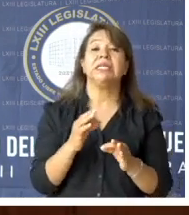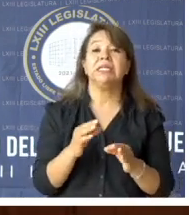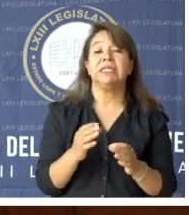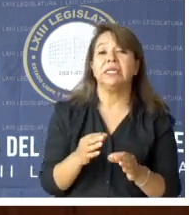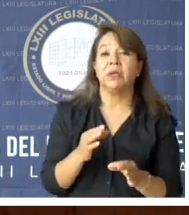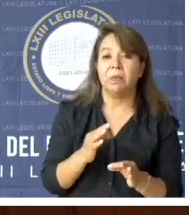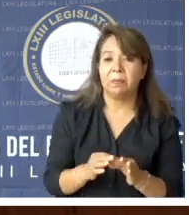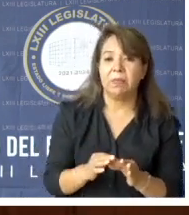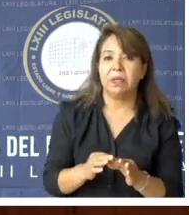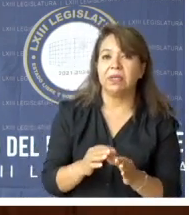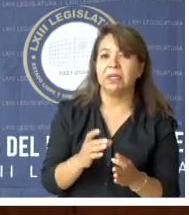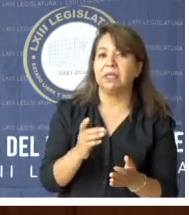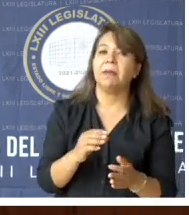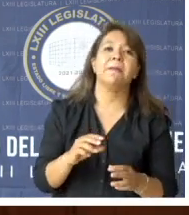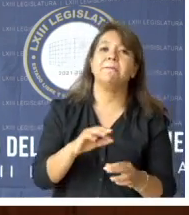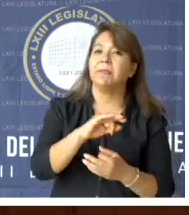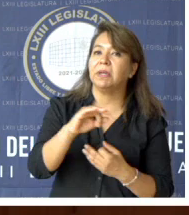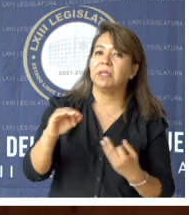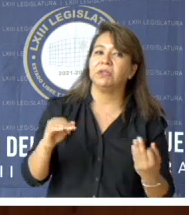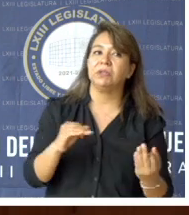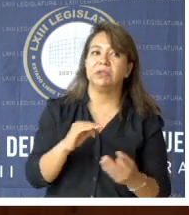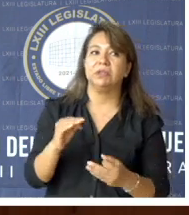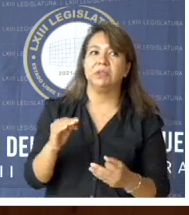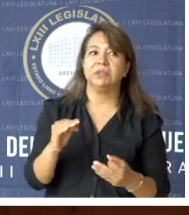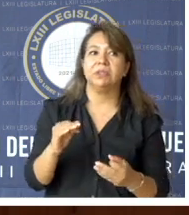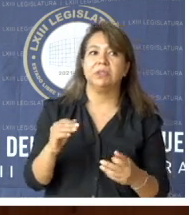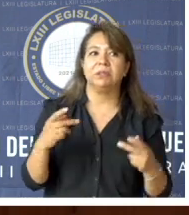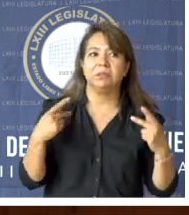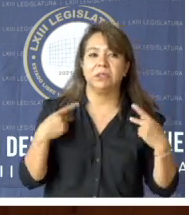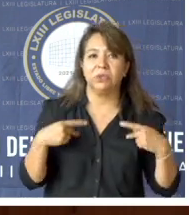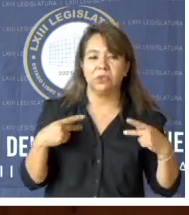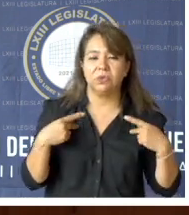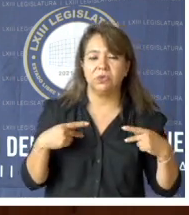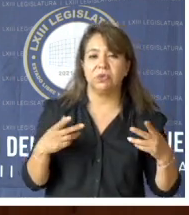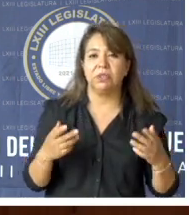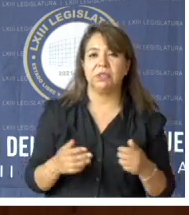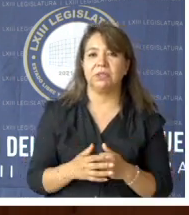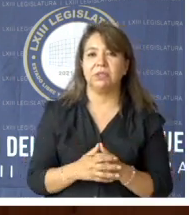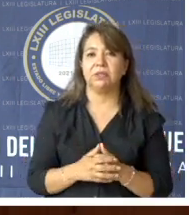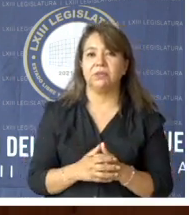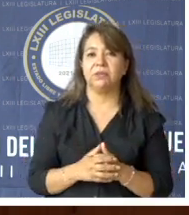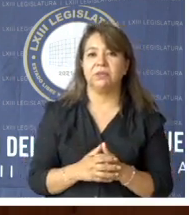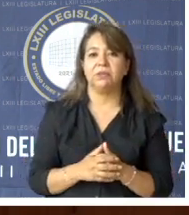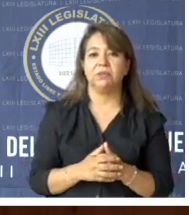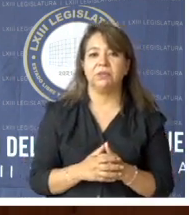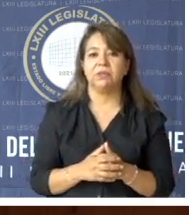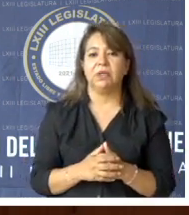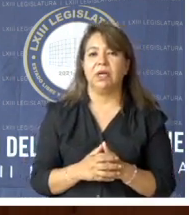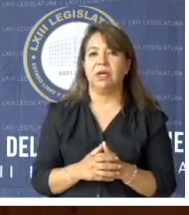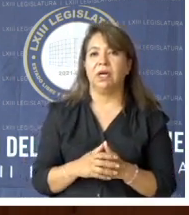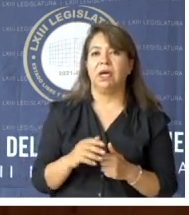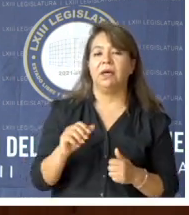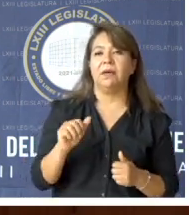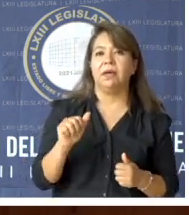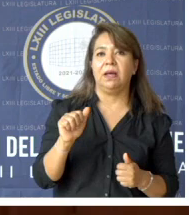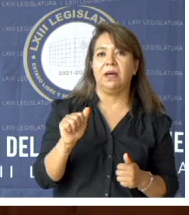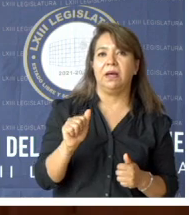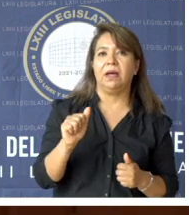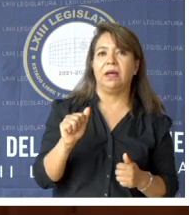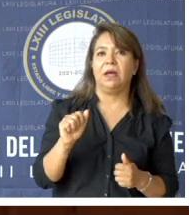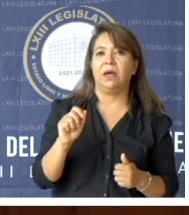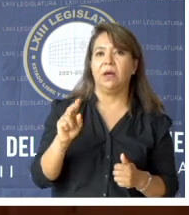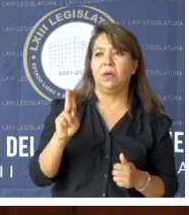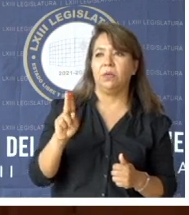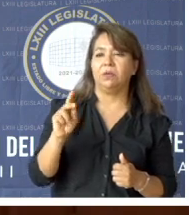importante para todos los representantes populares. En cuanto al famoso outsourcing, la Secretaría del Trabajo